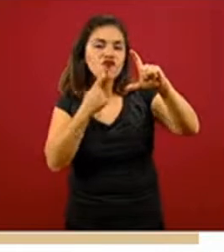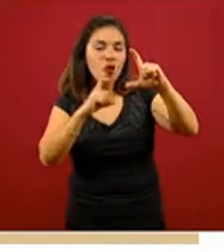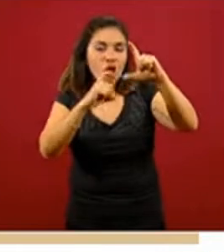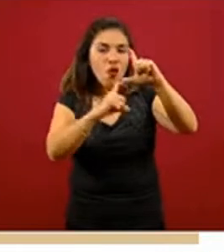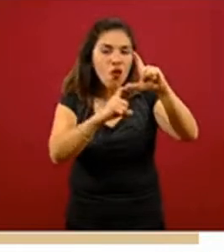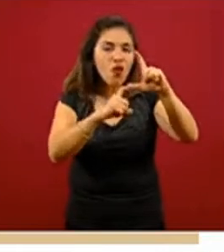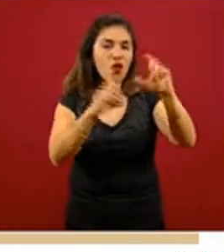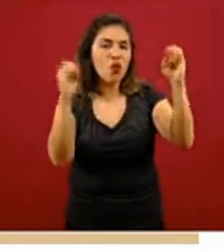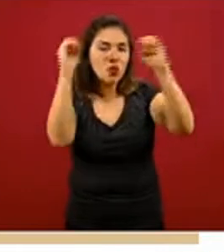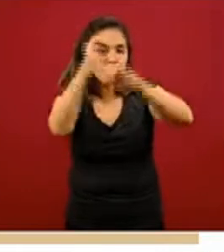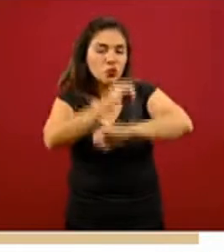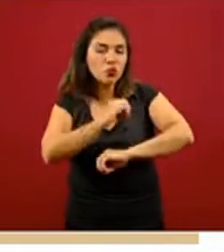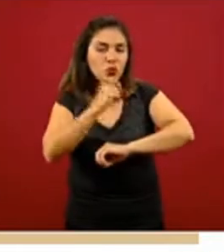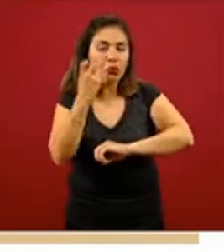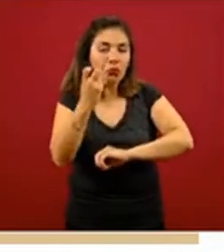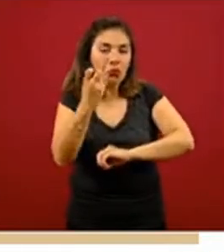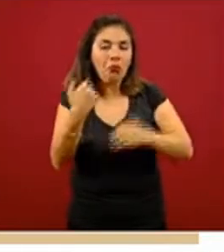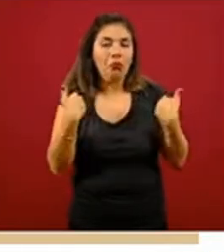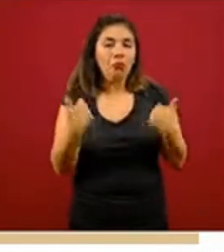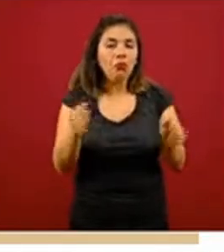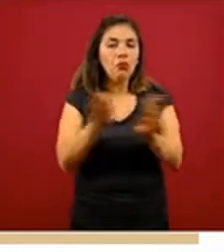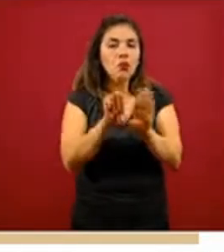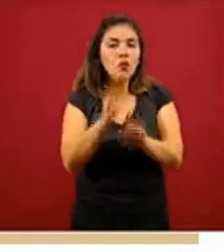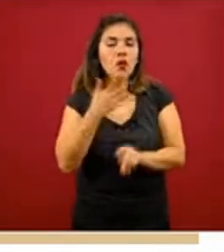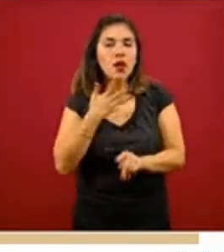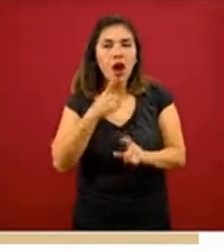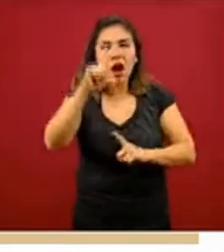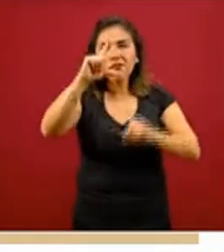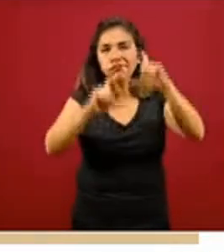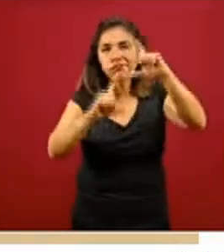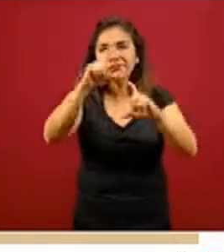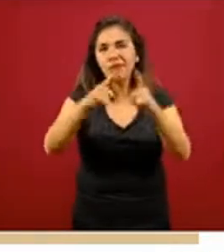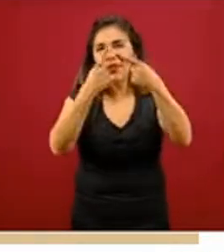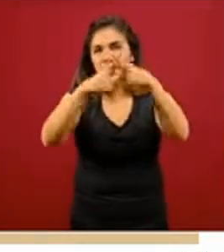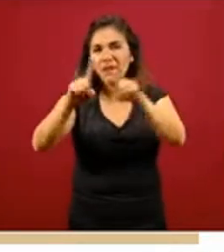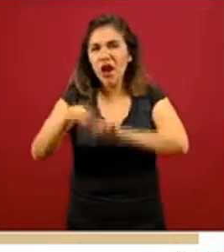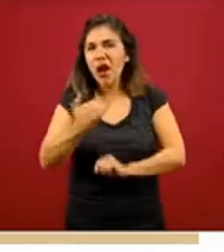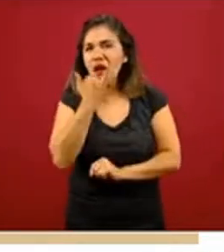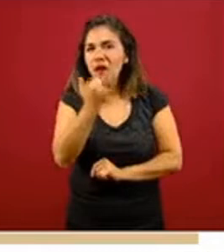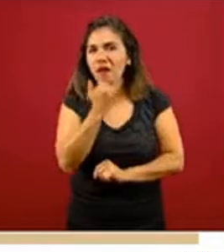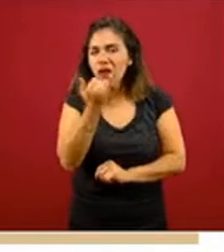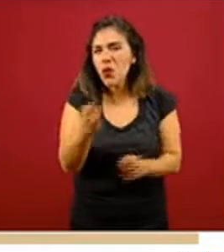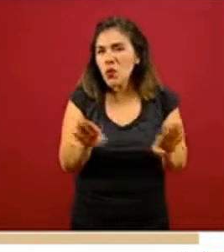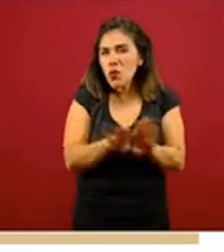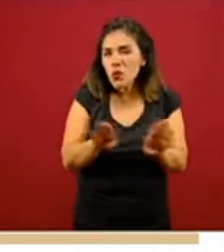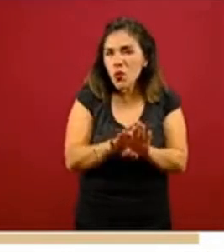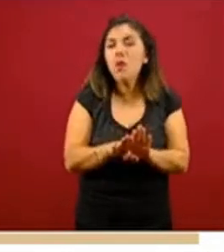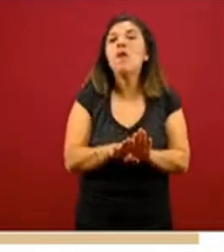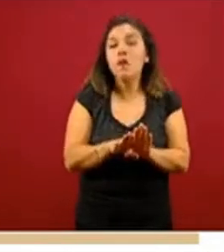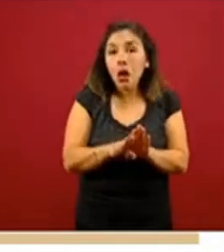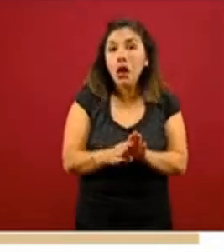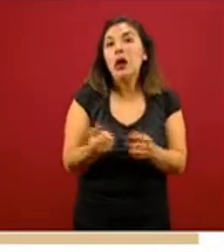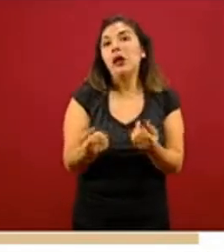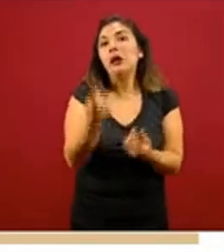color rojo oscuro, lo que quiere decir que tenían una proporción importante de sospechosos. A lo mejor en algunos ya